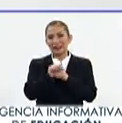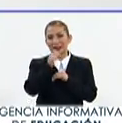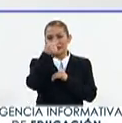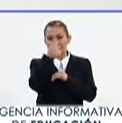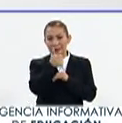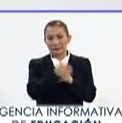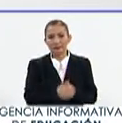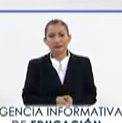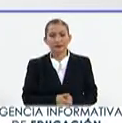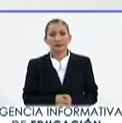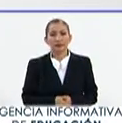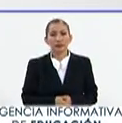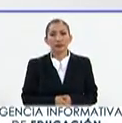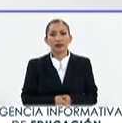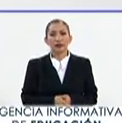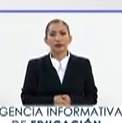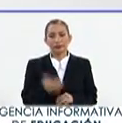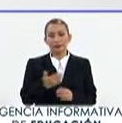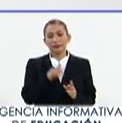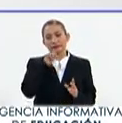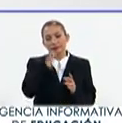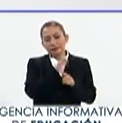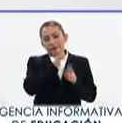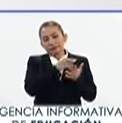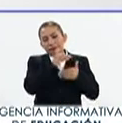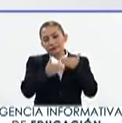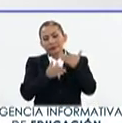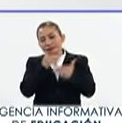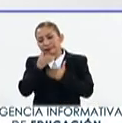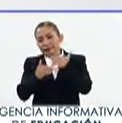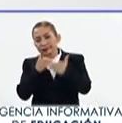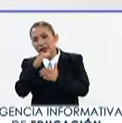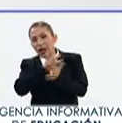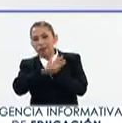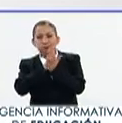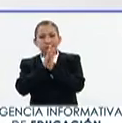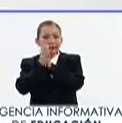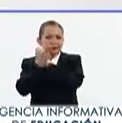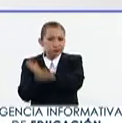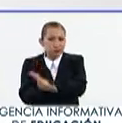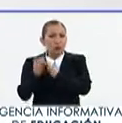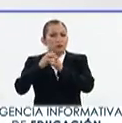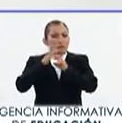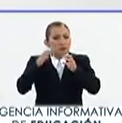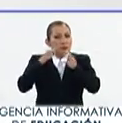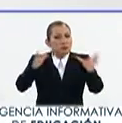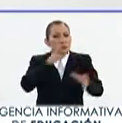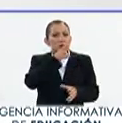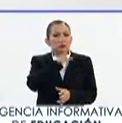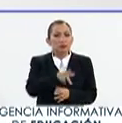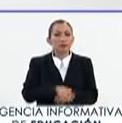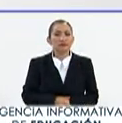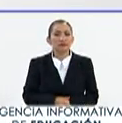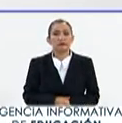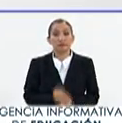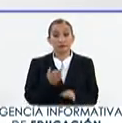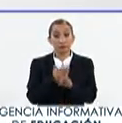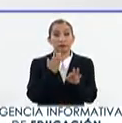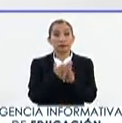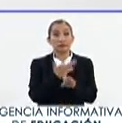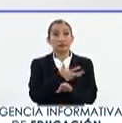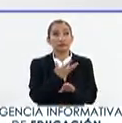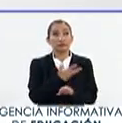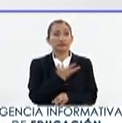1876. Y desde entonces a la fecha pues ha venido evolucionando, ha venido creciendo, y ahorita